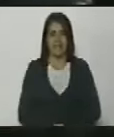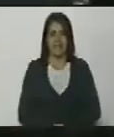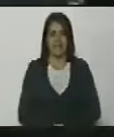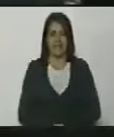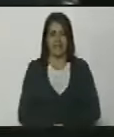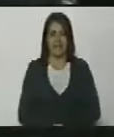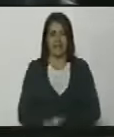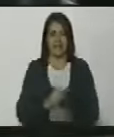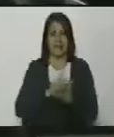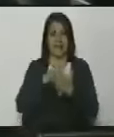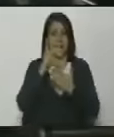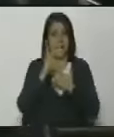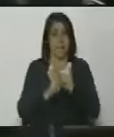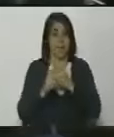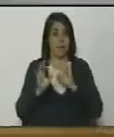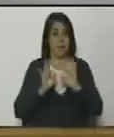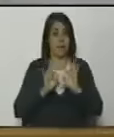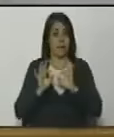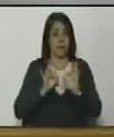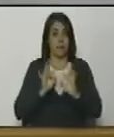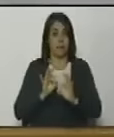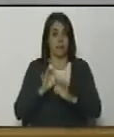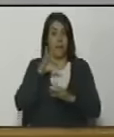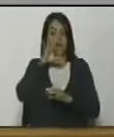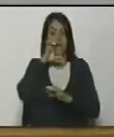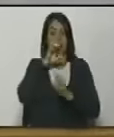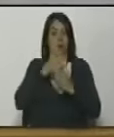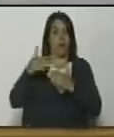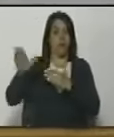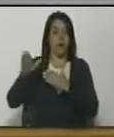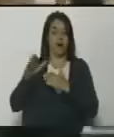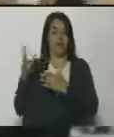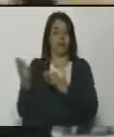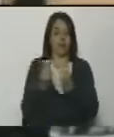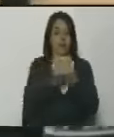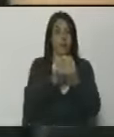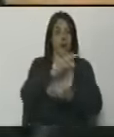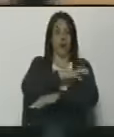Hay una conspiración de la gente de protocolo. Dejaron a los perros afuera y pasaron al gato.